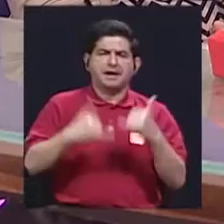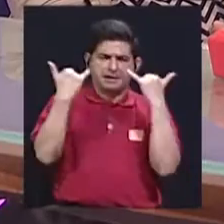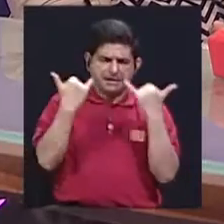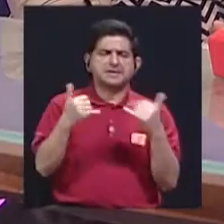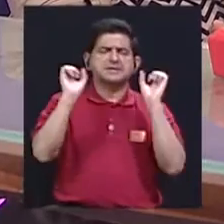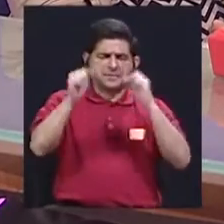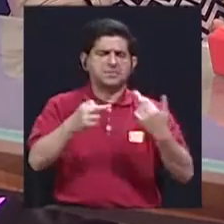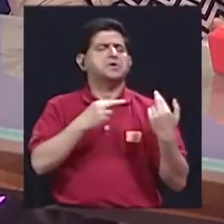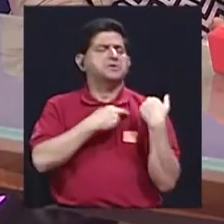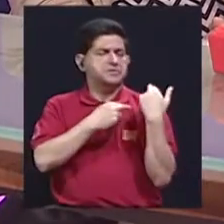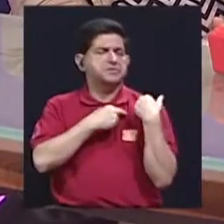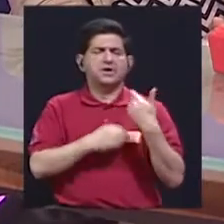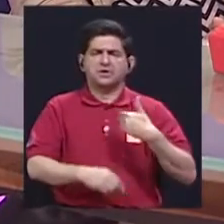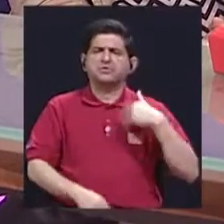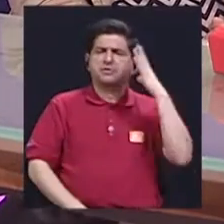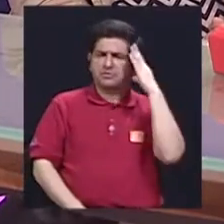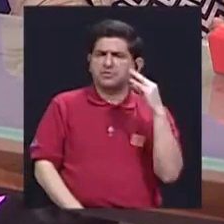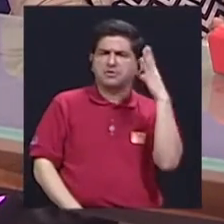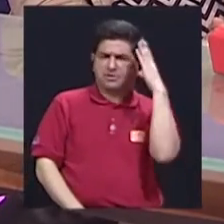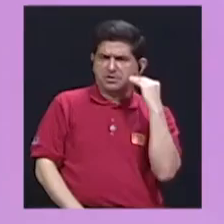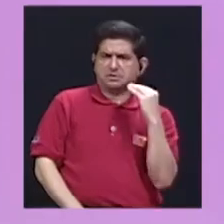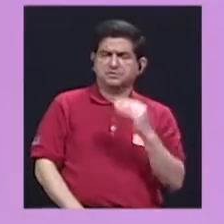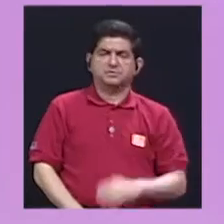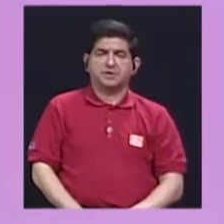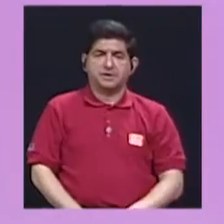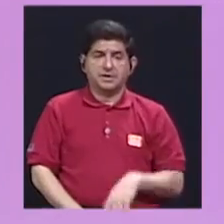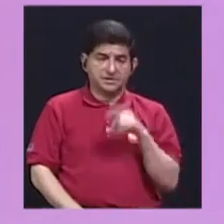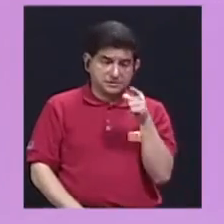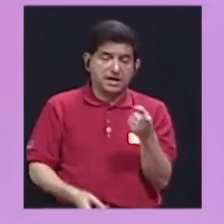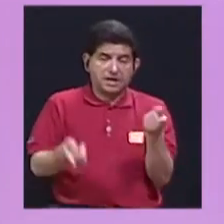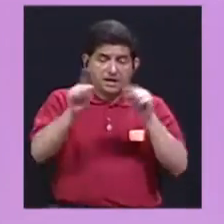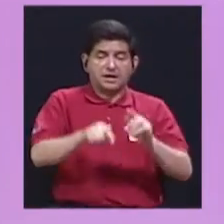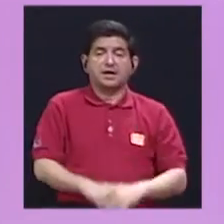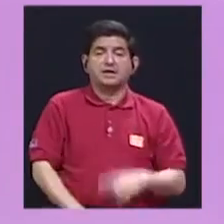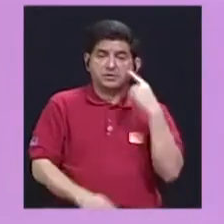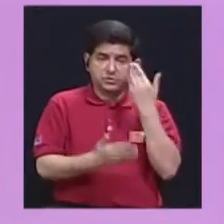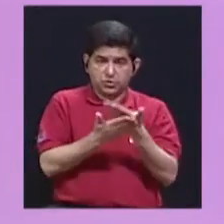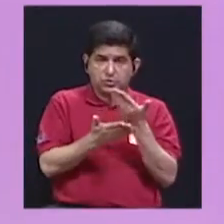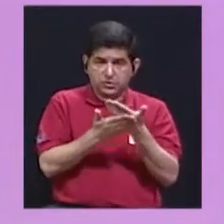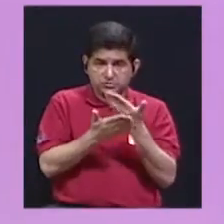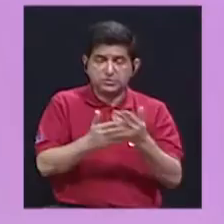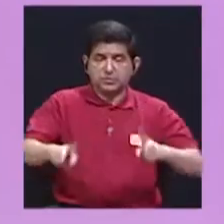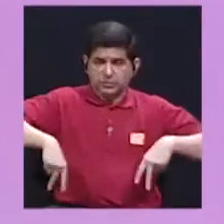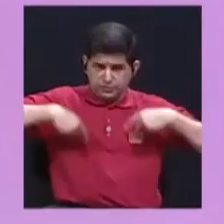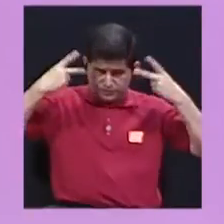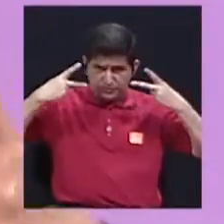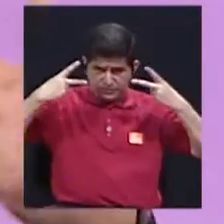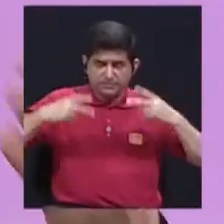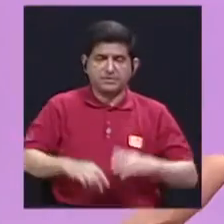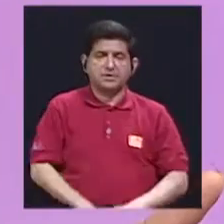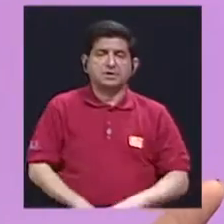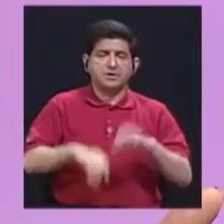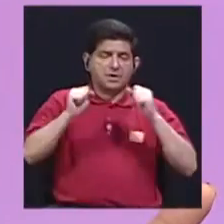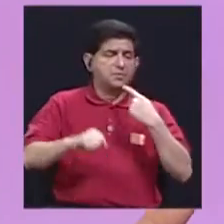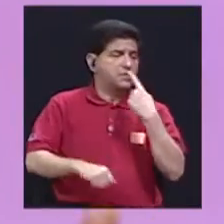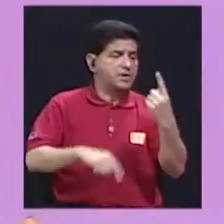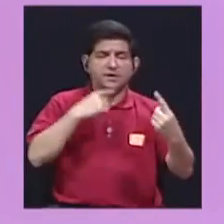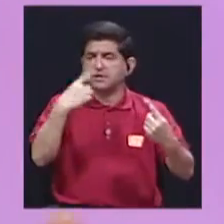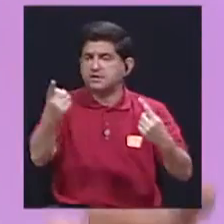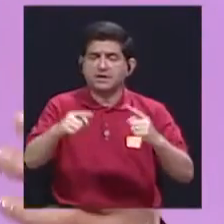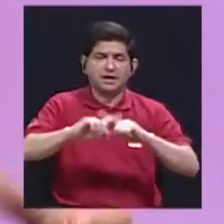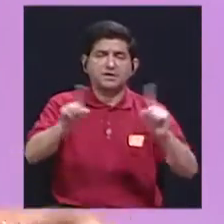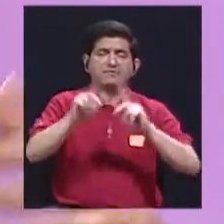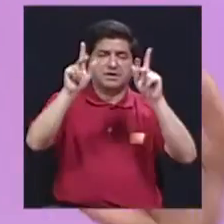pueden hacer cargo porque ya tienen la experiencia tanto de ser testimonios de vida para llevarlo a los demás pacientes